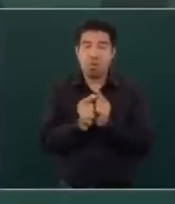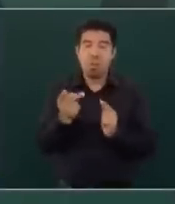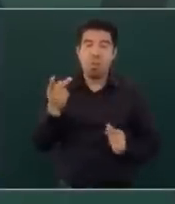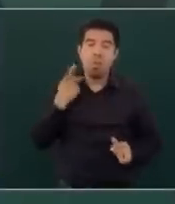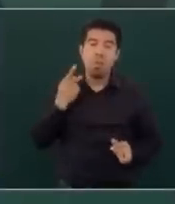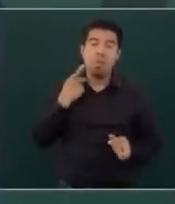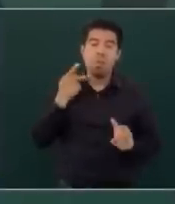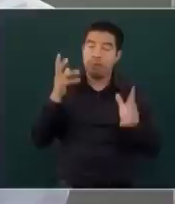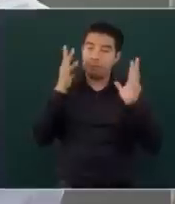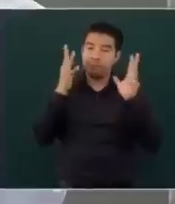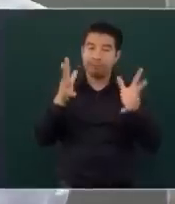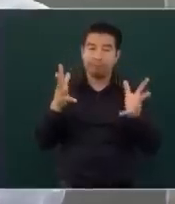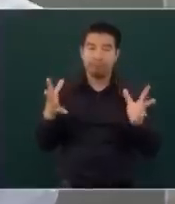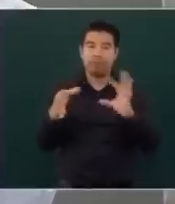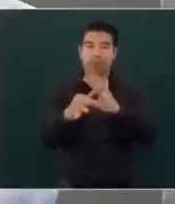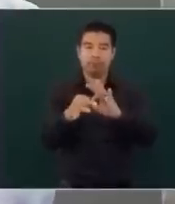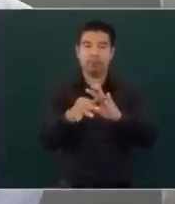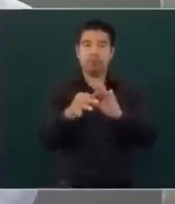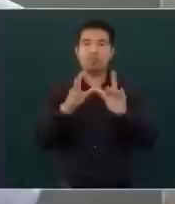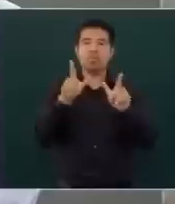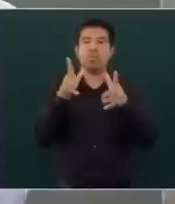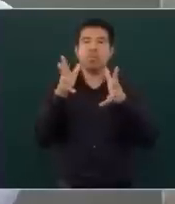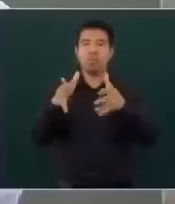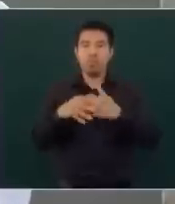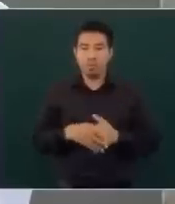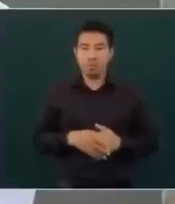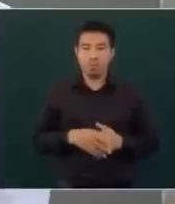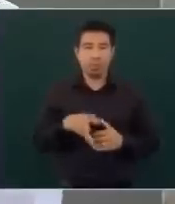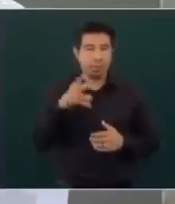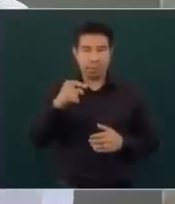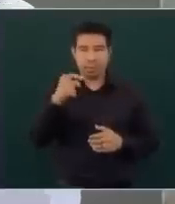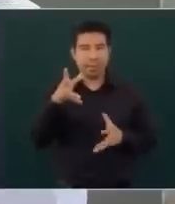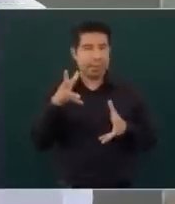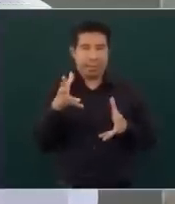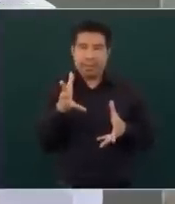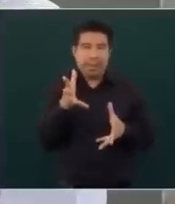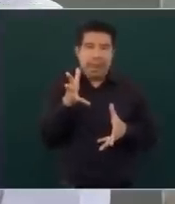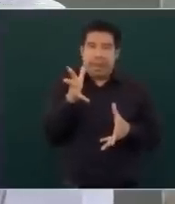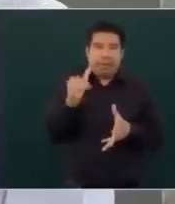se están situando como lo que son,